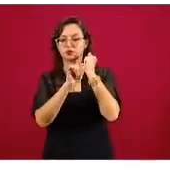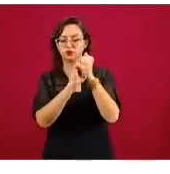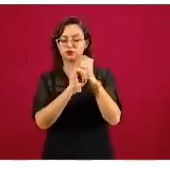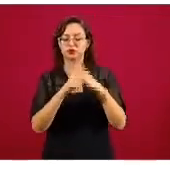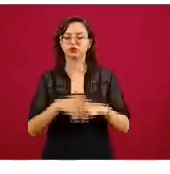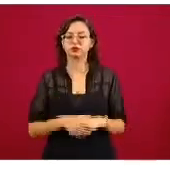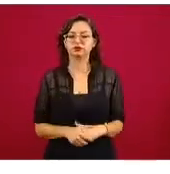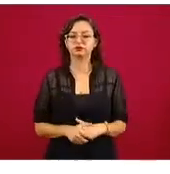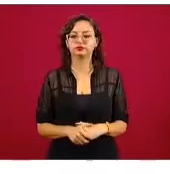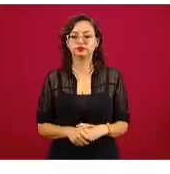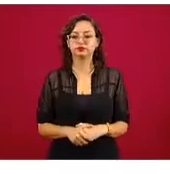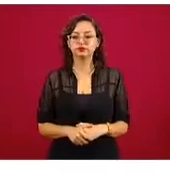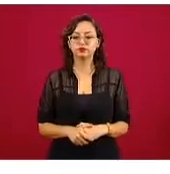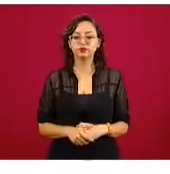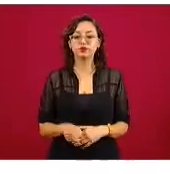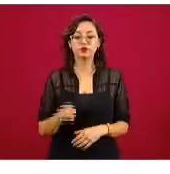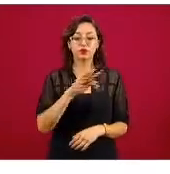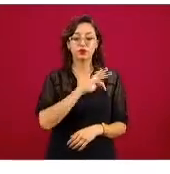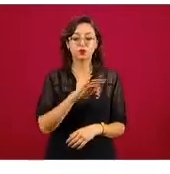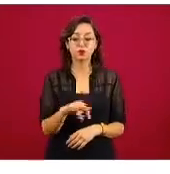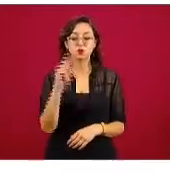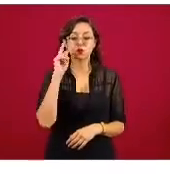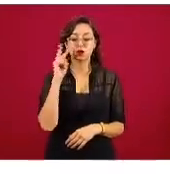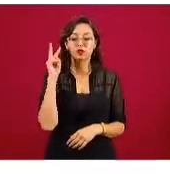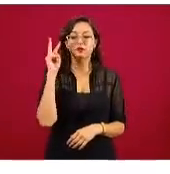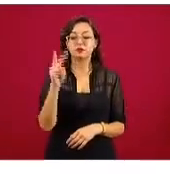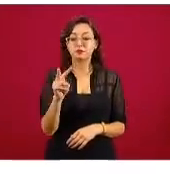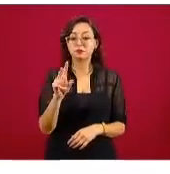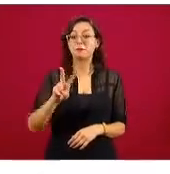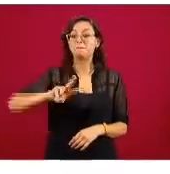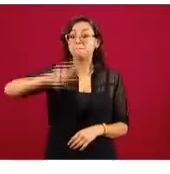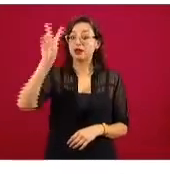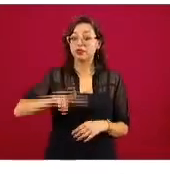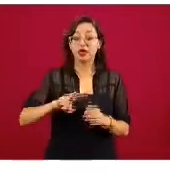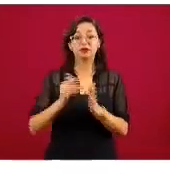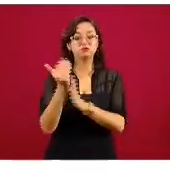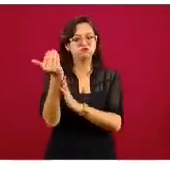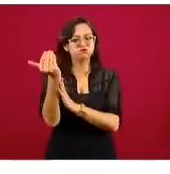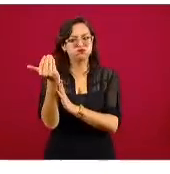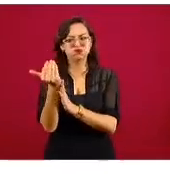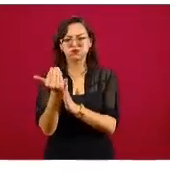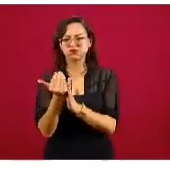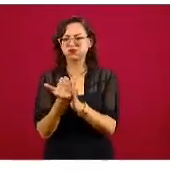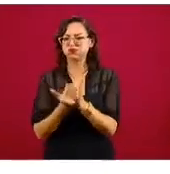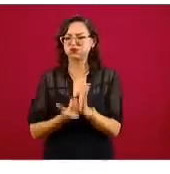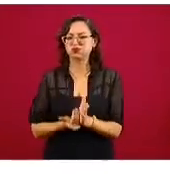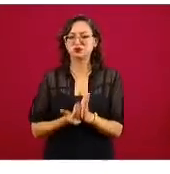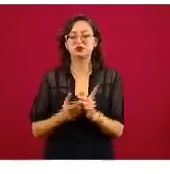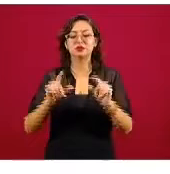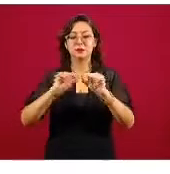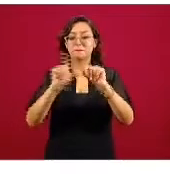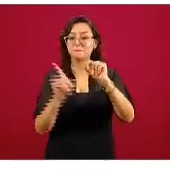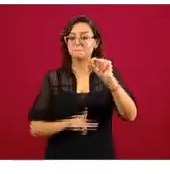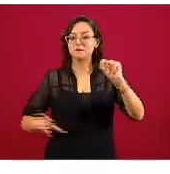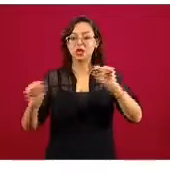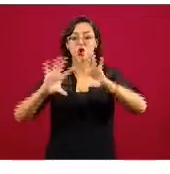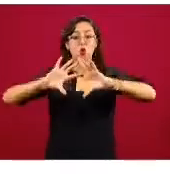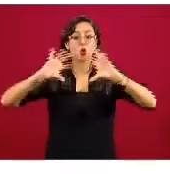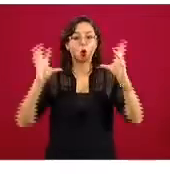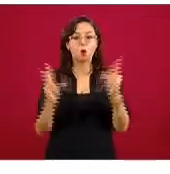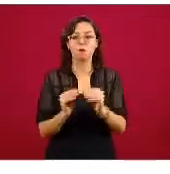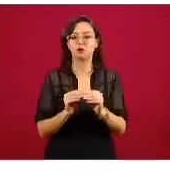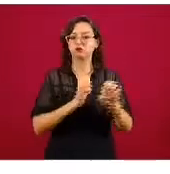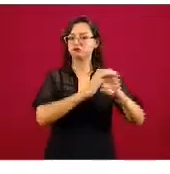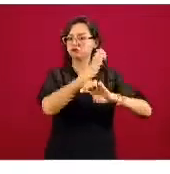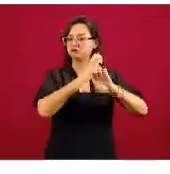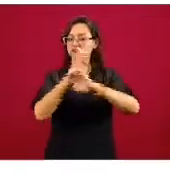público. Y lo que se puede ver es que hubo una reducción muy sustancial. Este es México en su conjunto, el país,